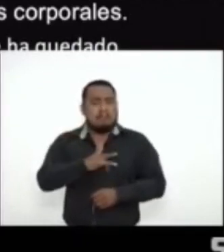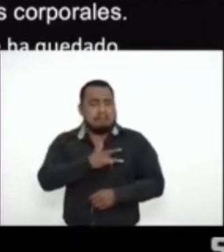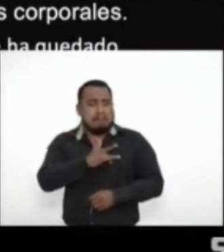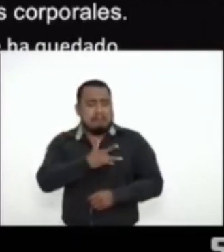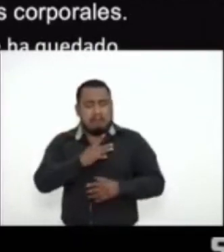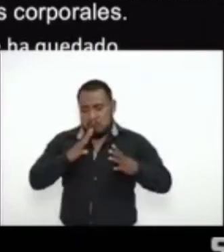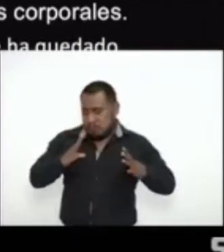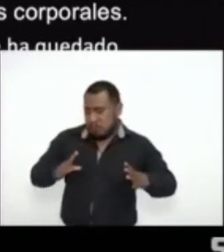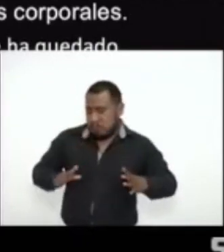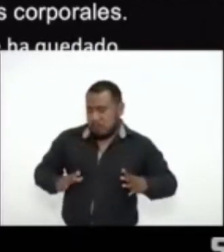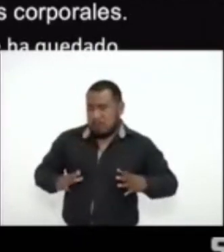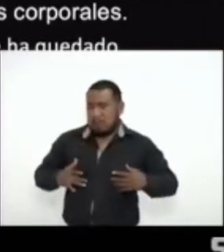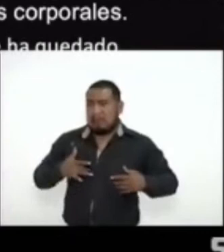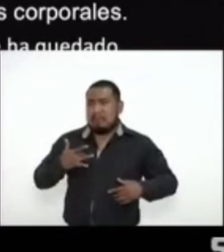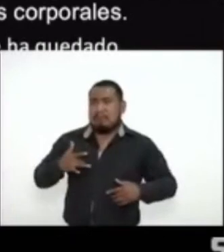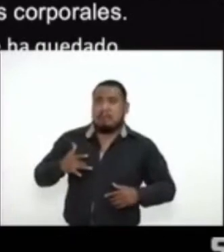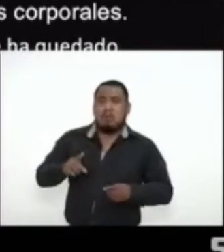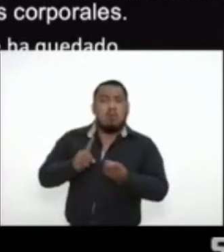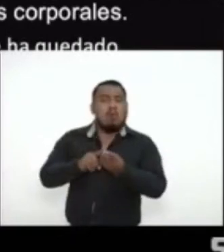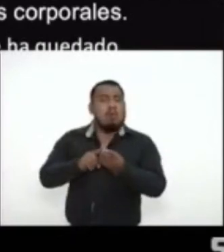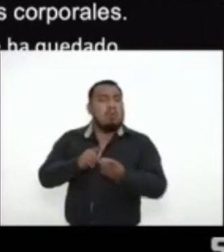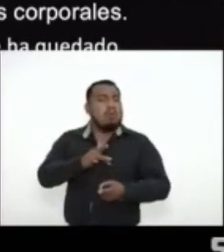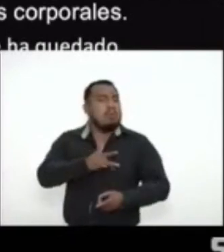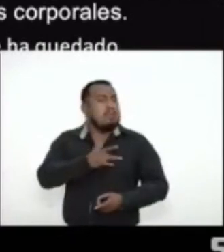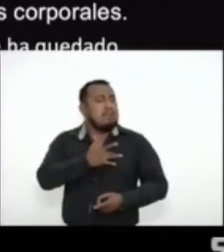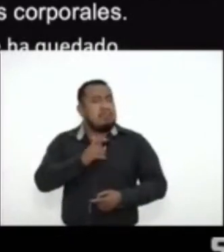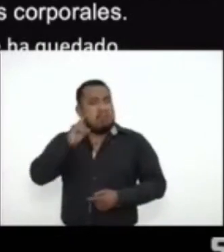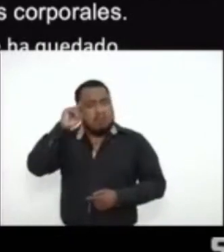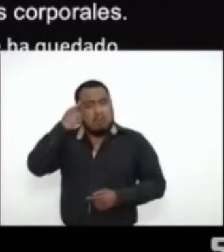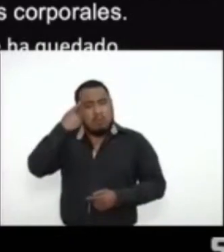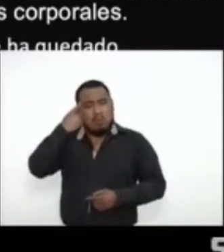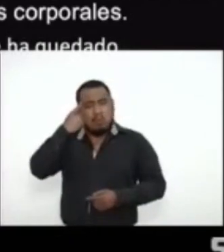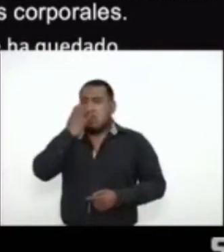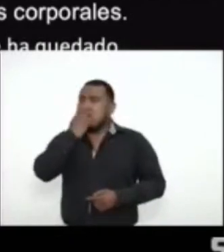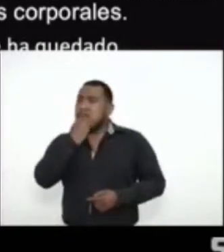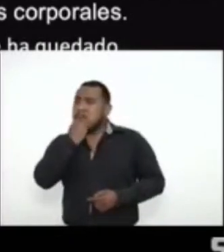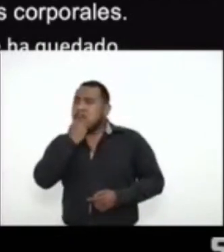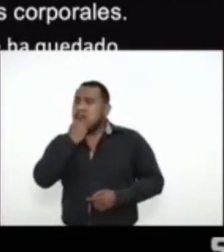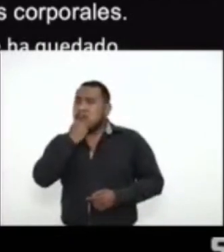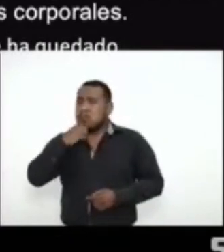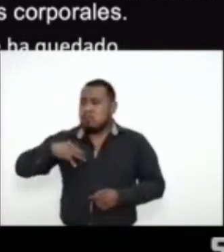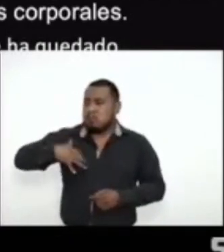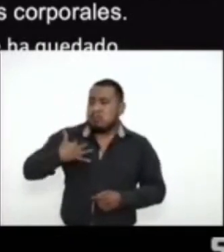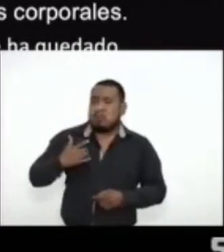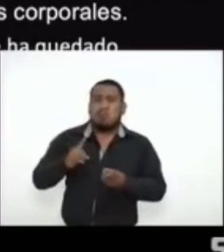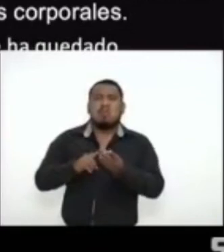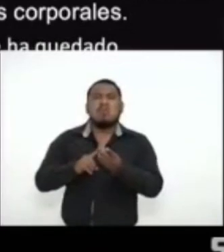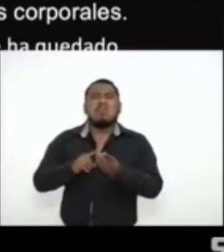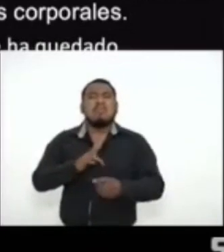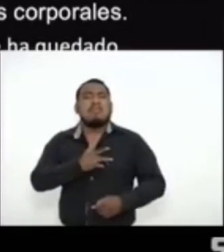corporales, que es donde siento el enojo, la tristeza, el coraje, donde lo